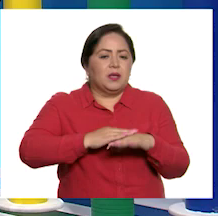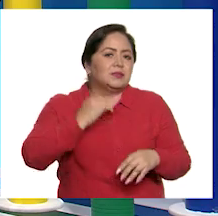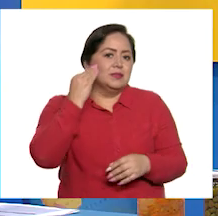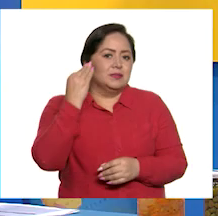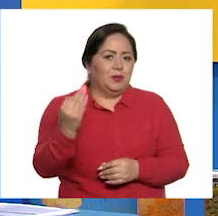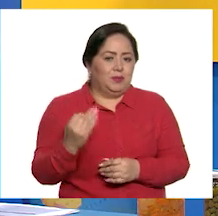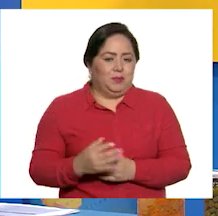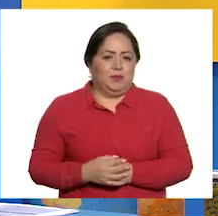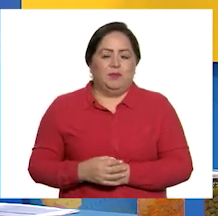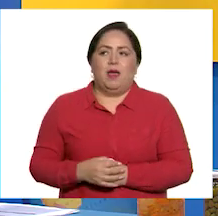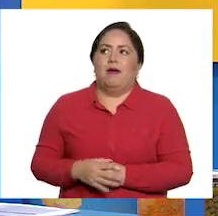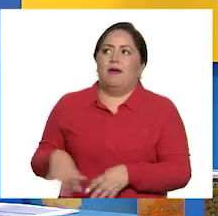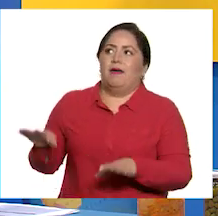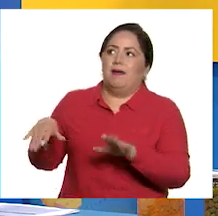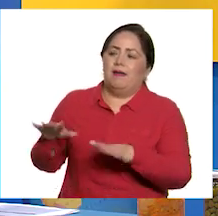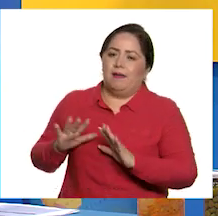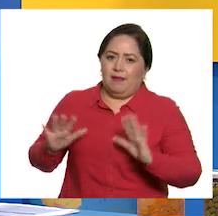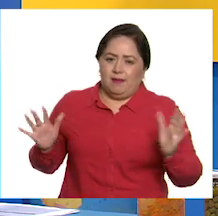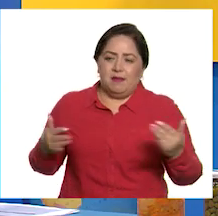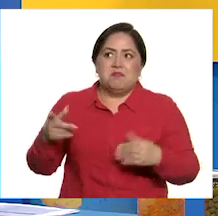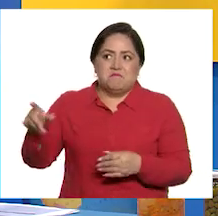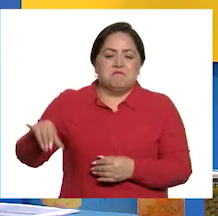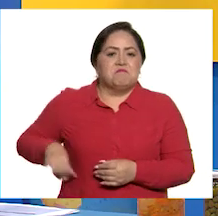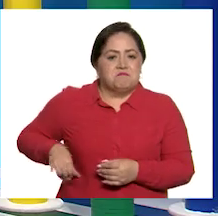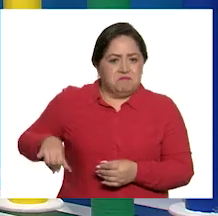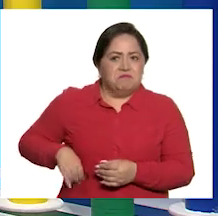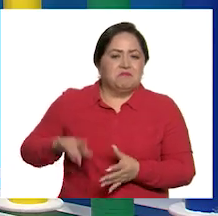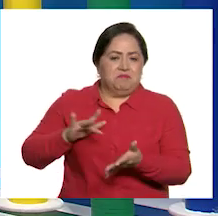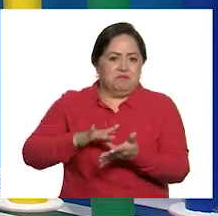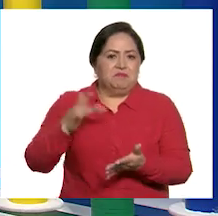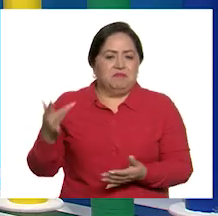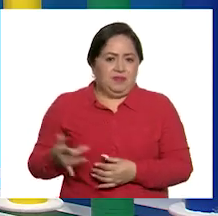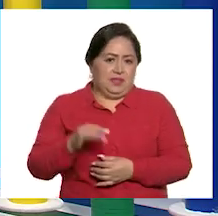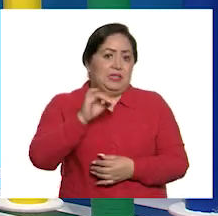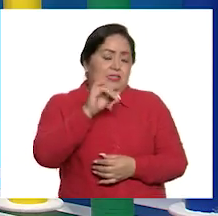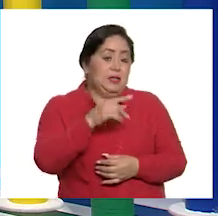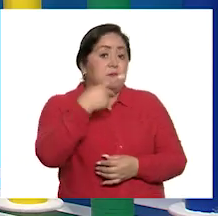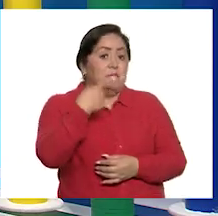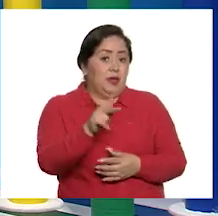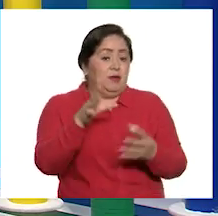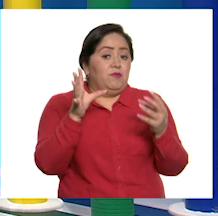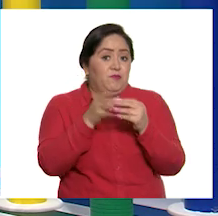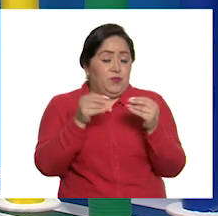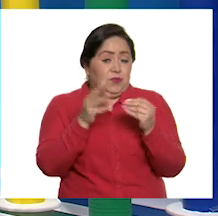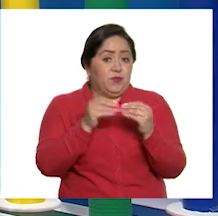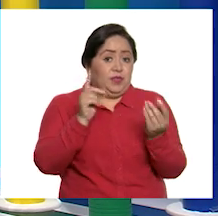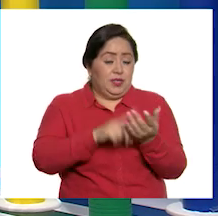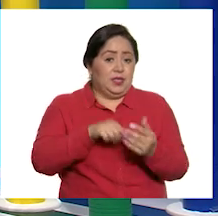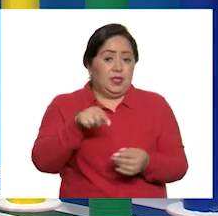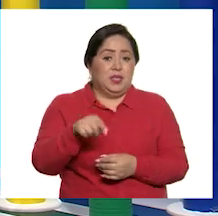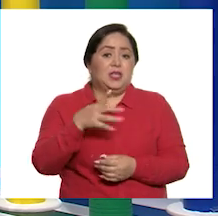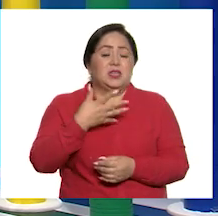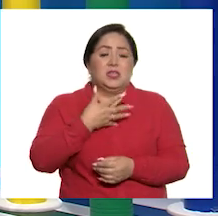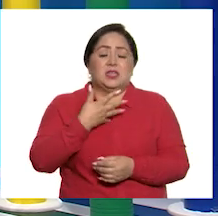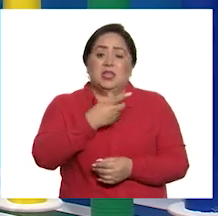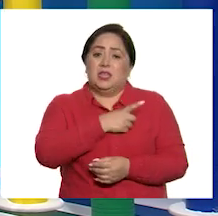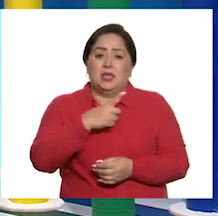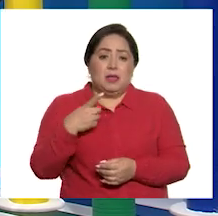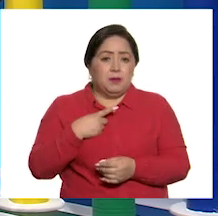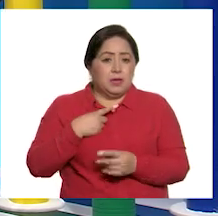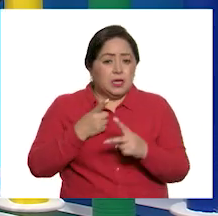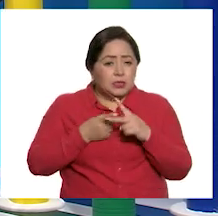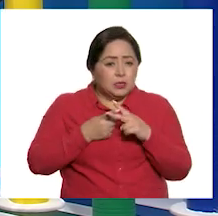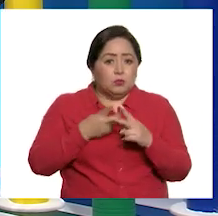tiempo. ¡Ay, maestro! Vaya dato interesante. Muchas gracias. Cierto, aunque la fruta del almíbar debe consumirse con